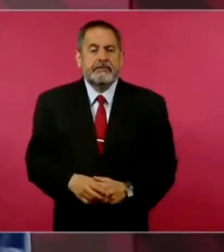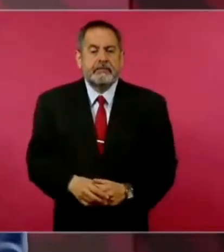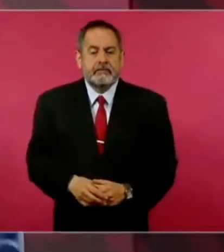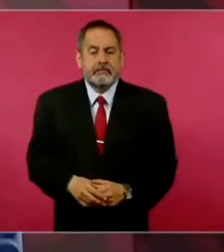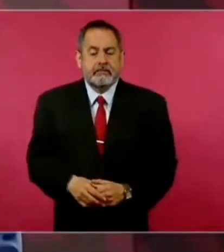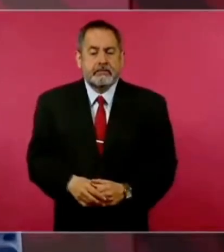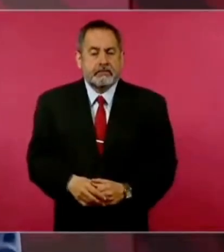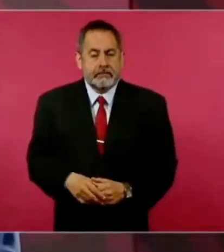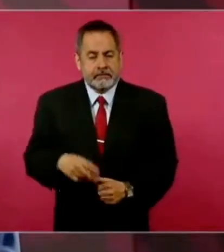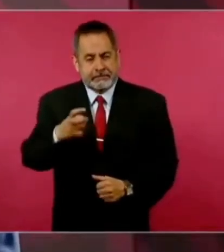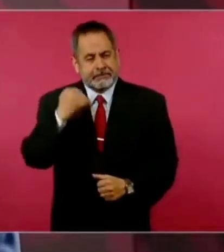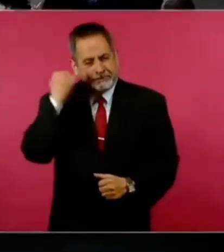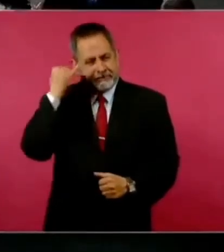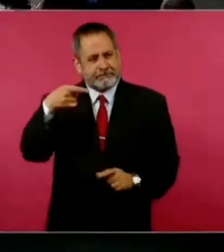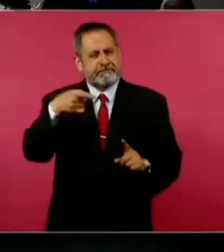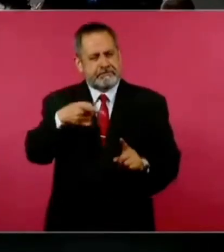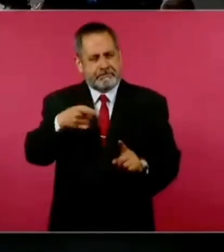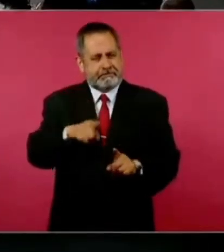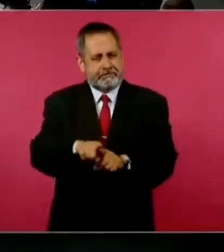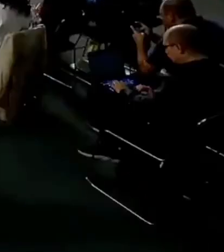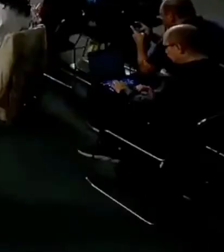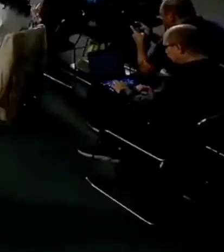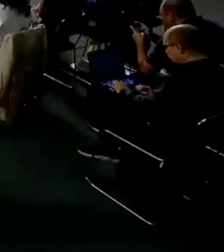y con esta idea de